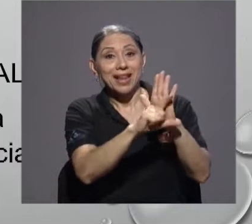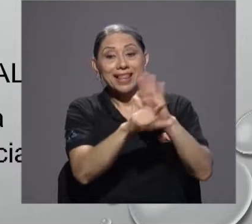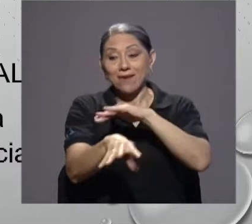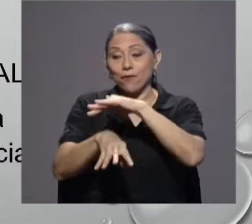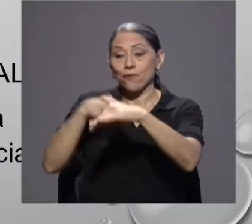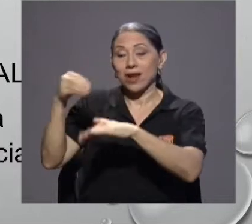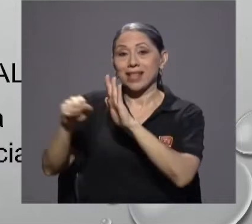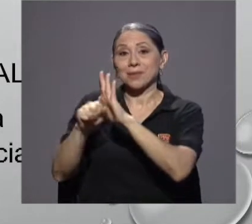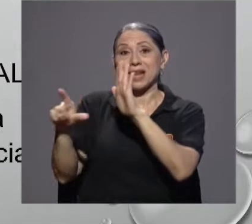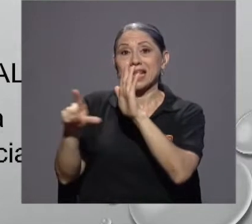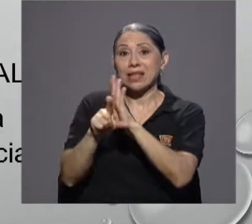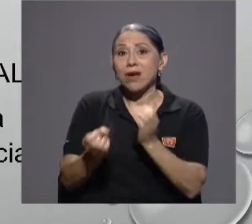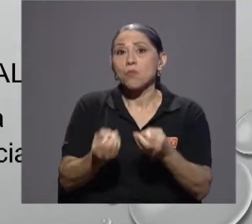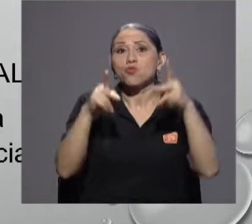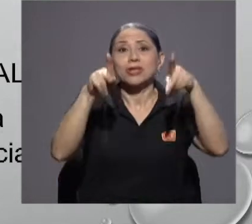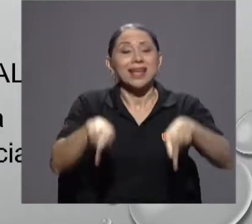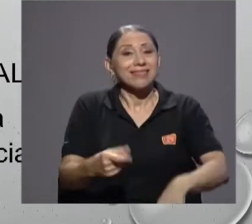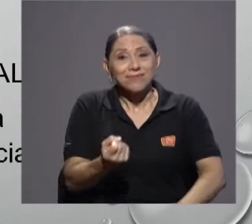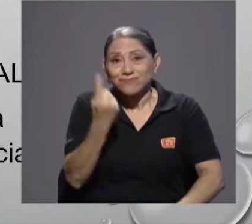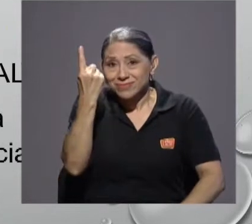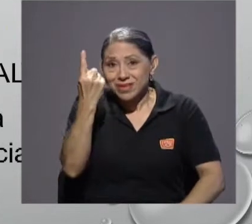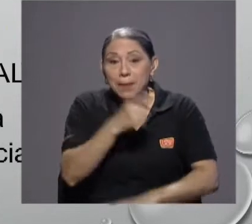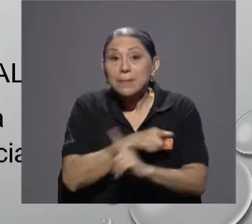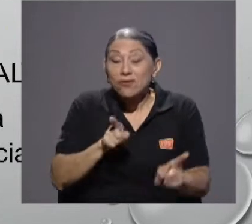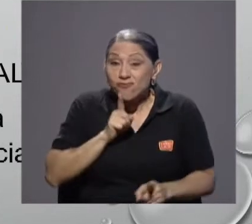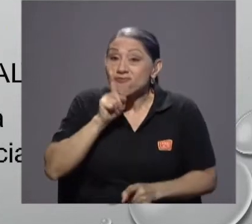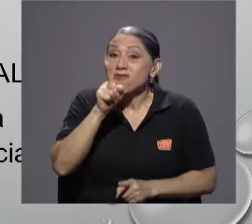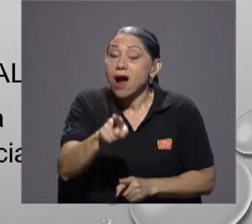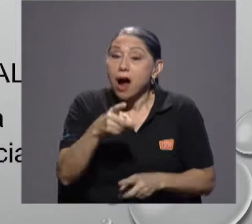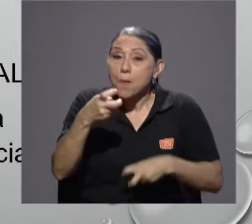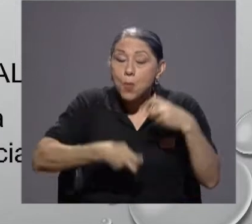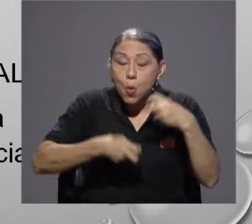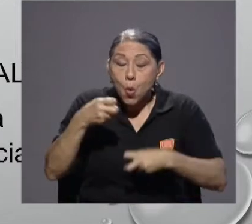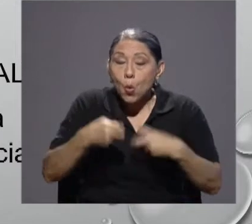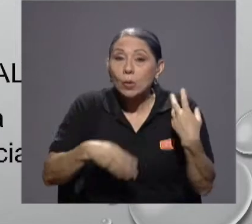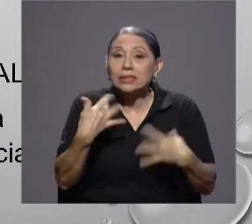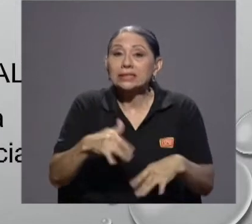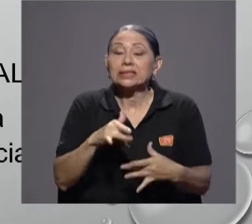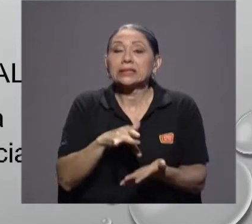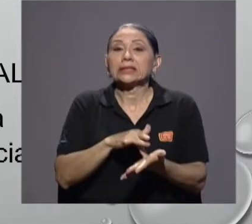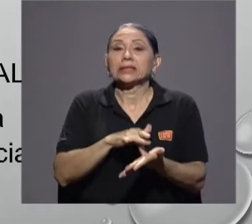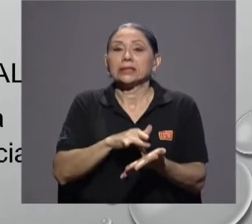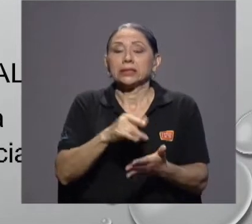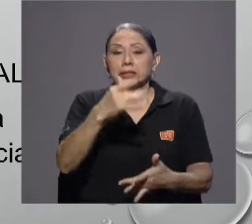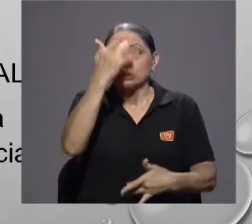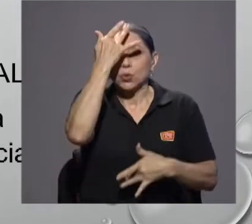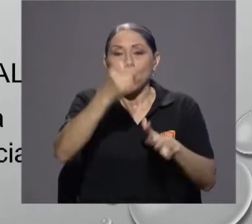eso, pero la situación es grave desde el punto de vista de contagio. Por otro lado,